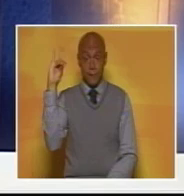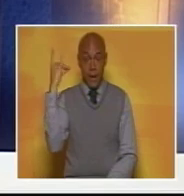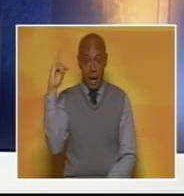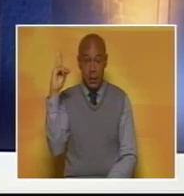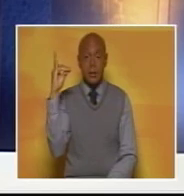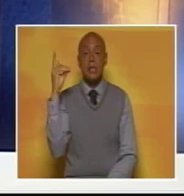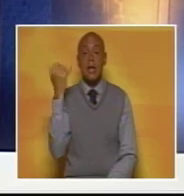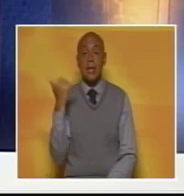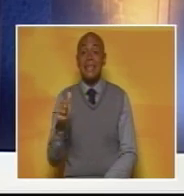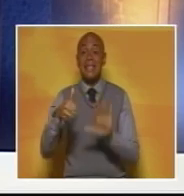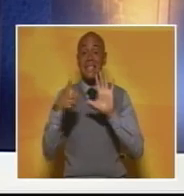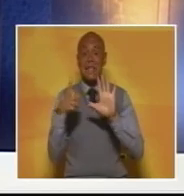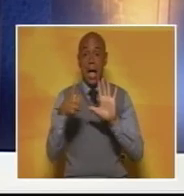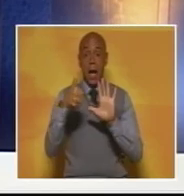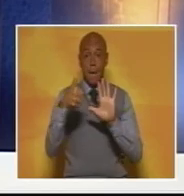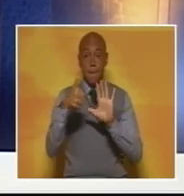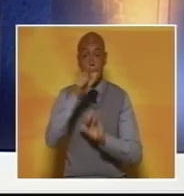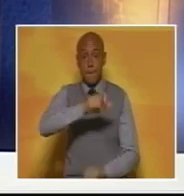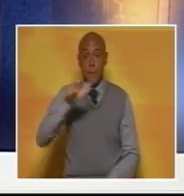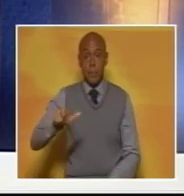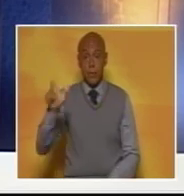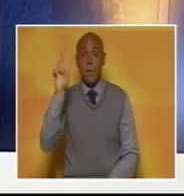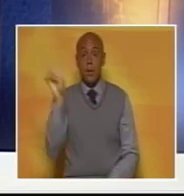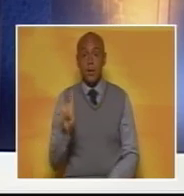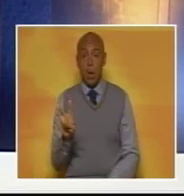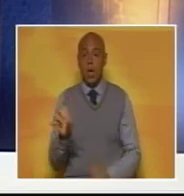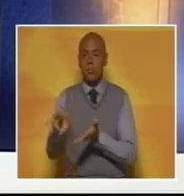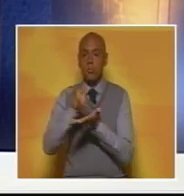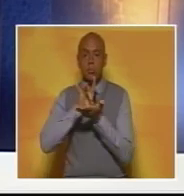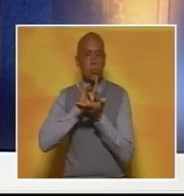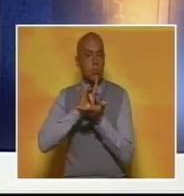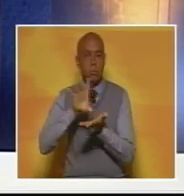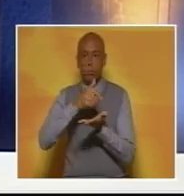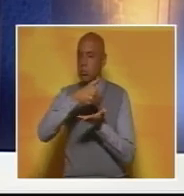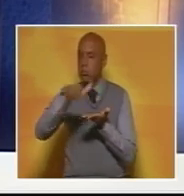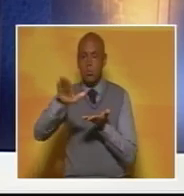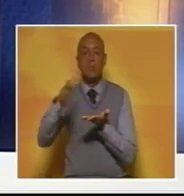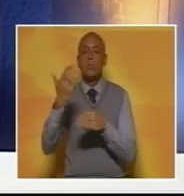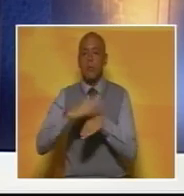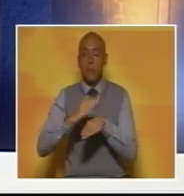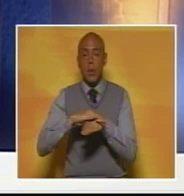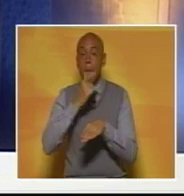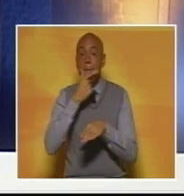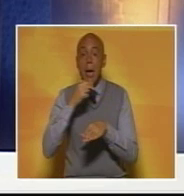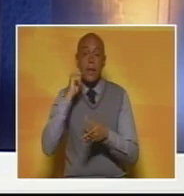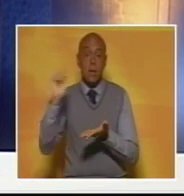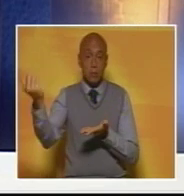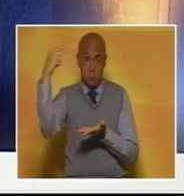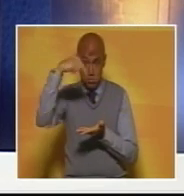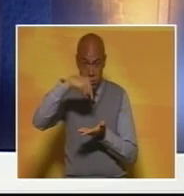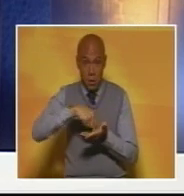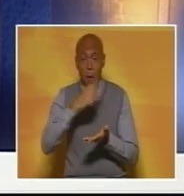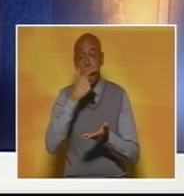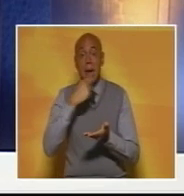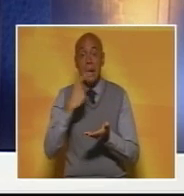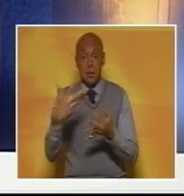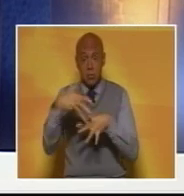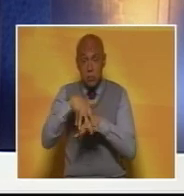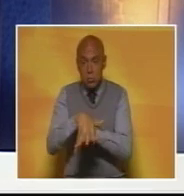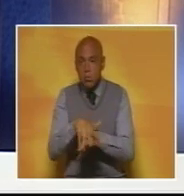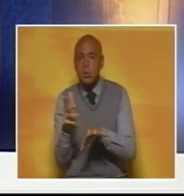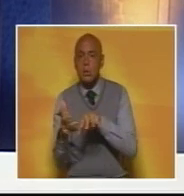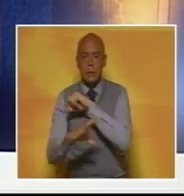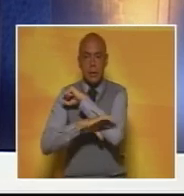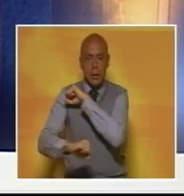que expulsó a 6 venezolanos por presuntamente ingresar al territorio de forma irregular y conspirar políticamente en las protestas que